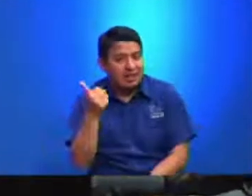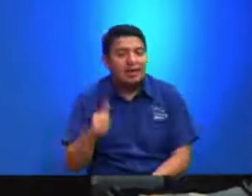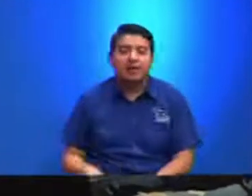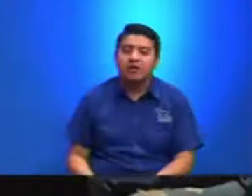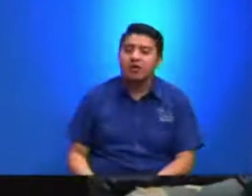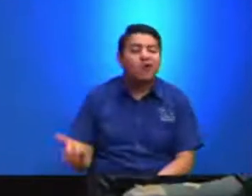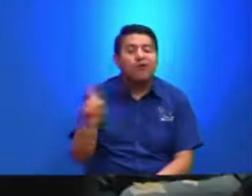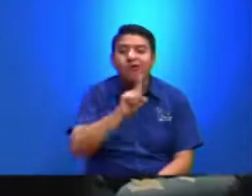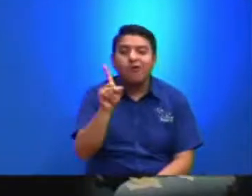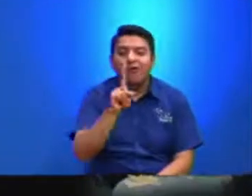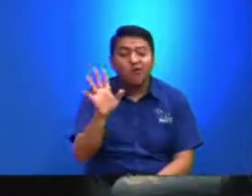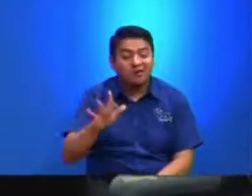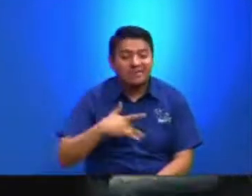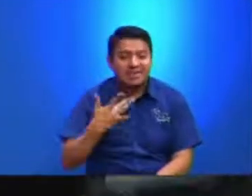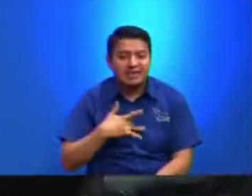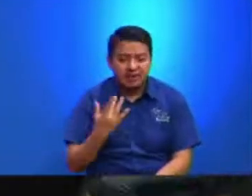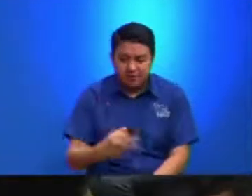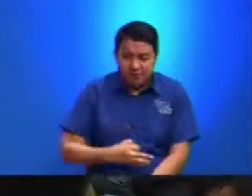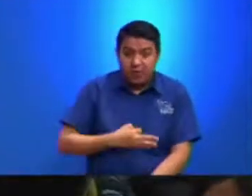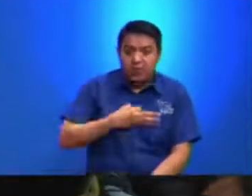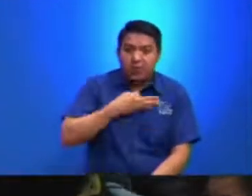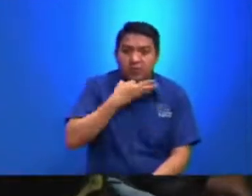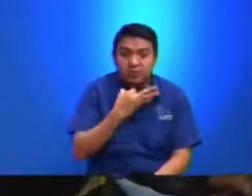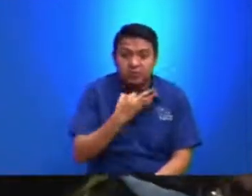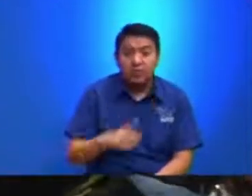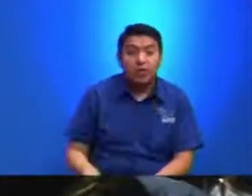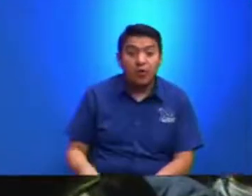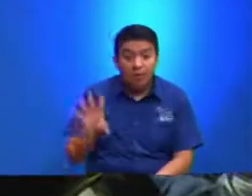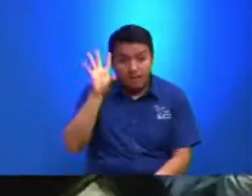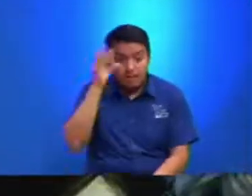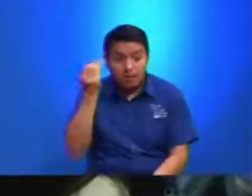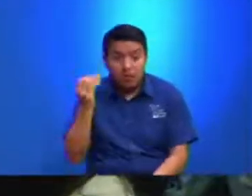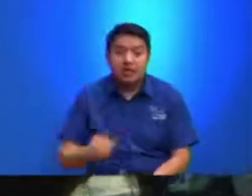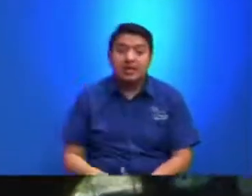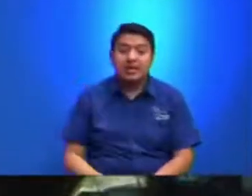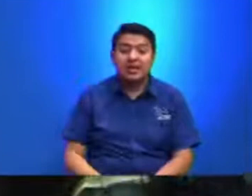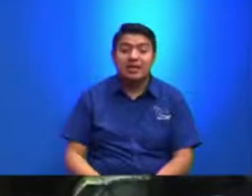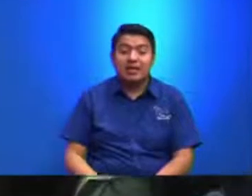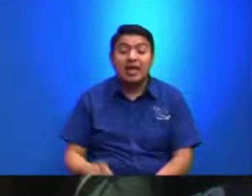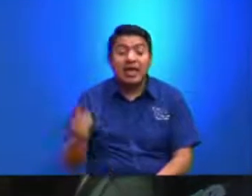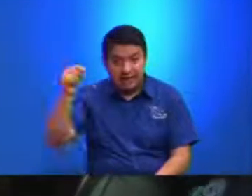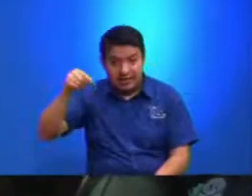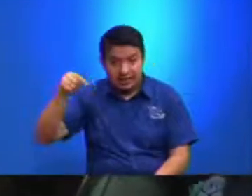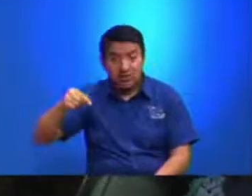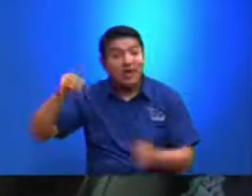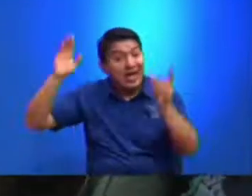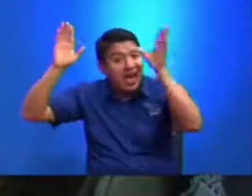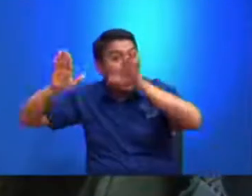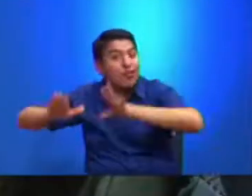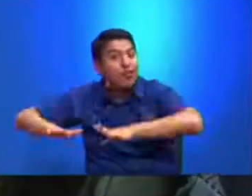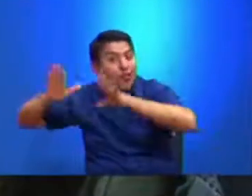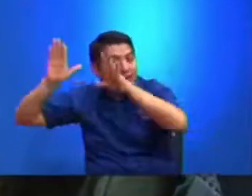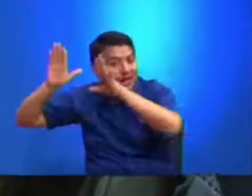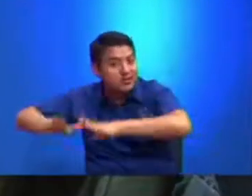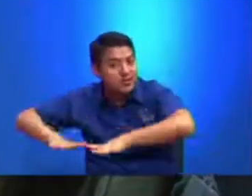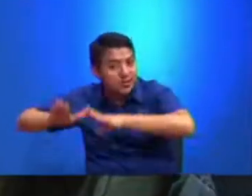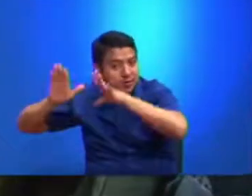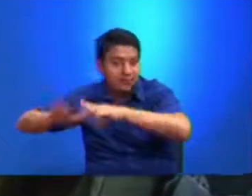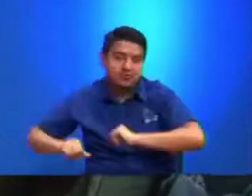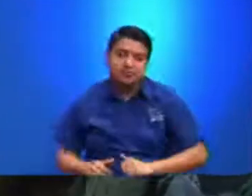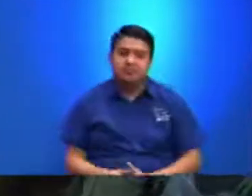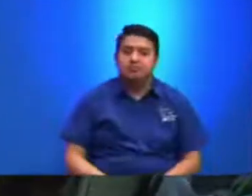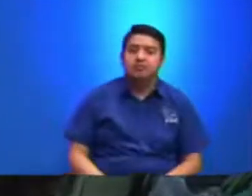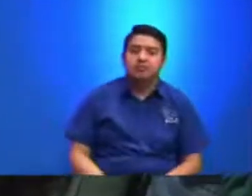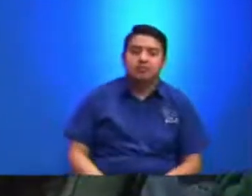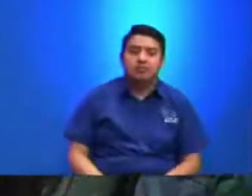Pero usted sí se ha encontrado, va, pues, hablemos mal de los vendedores, pues. Qué lindo le quedan esos zapatos a usted.